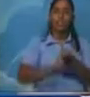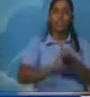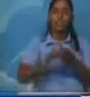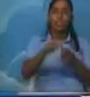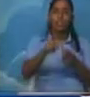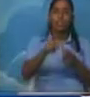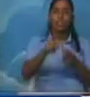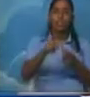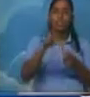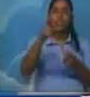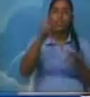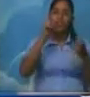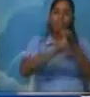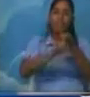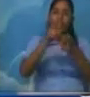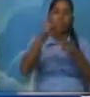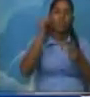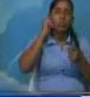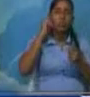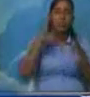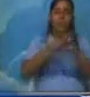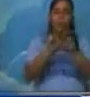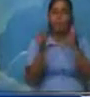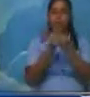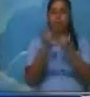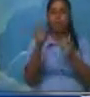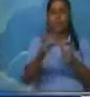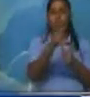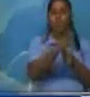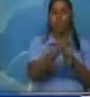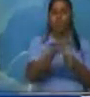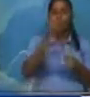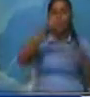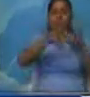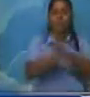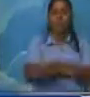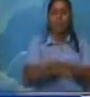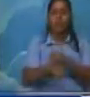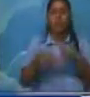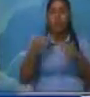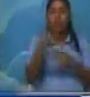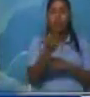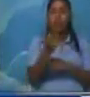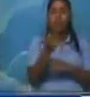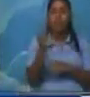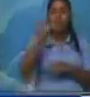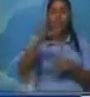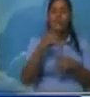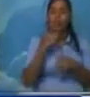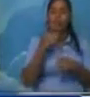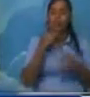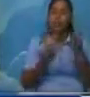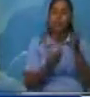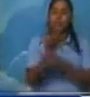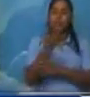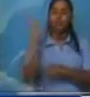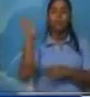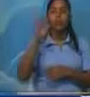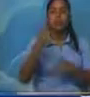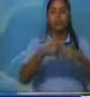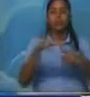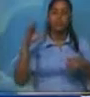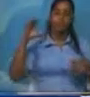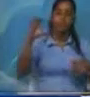ella se va con otro mire eso plantará una viña y cuando ya está para cosechar Viene otro y te la